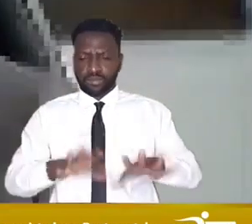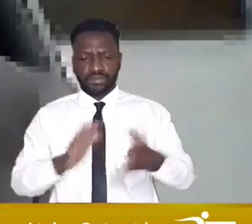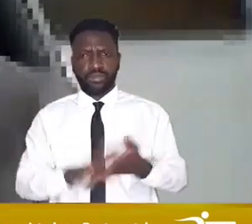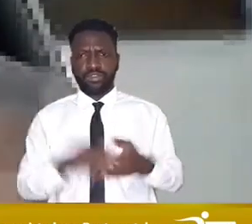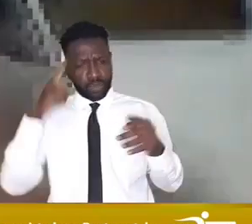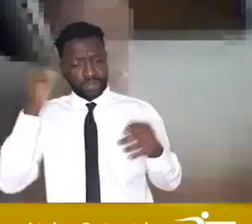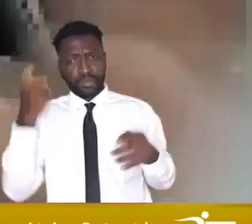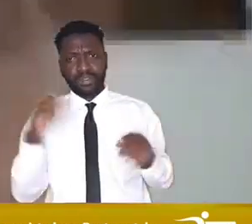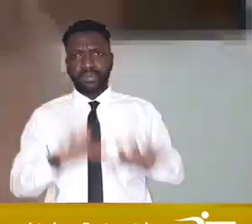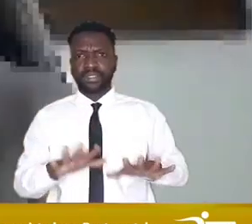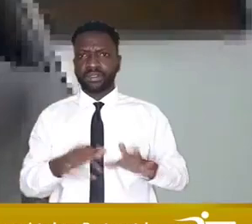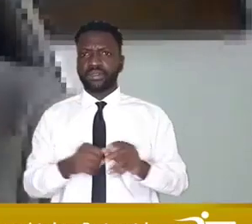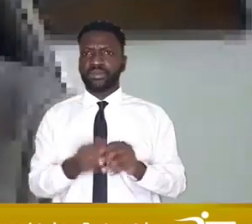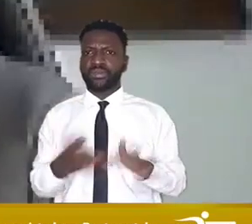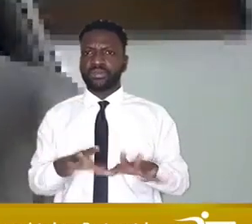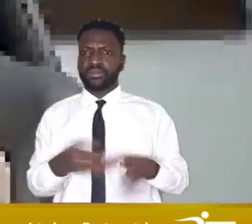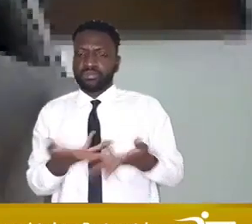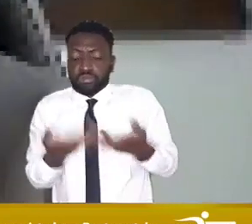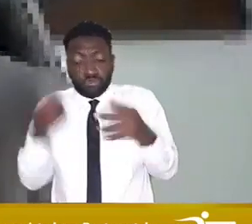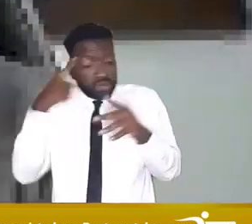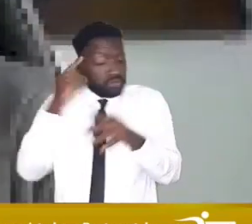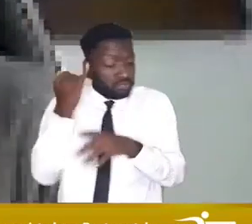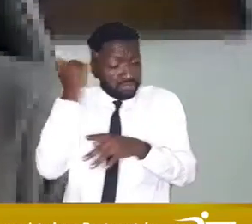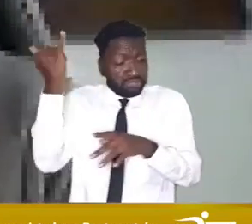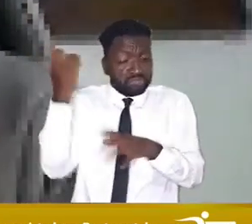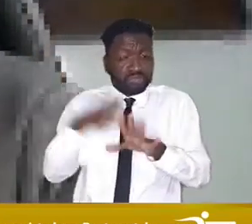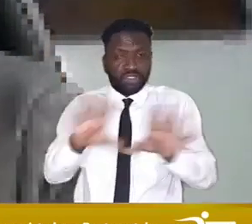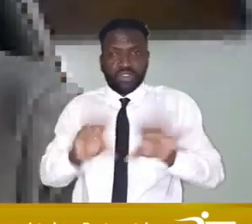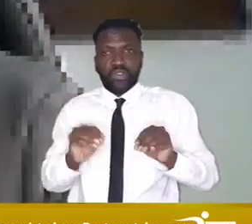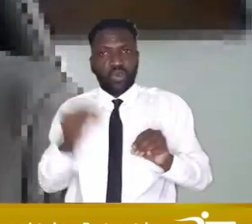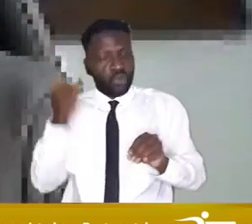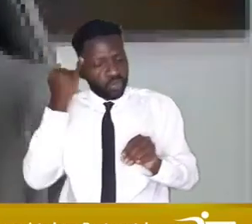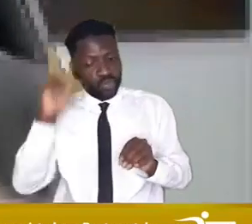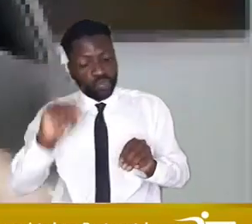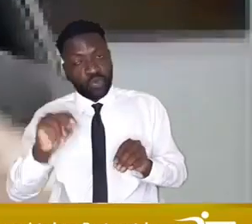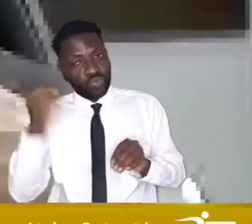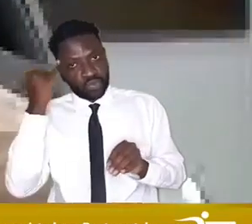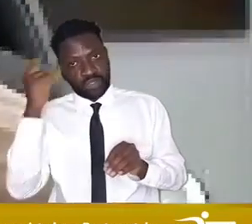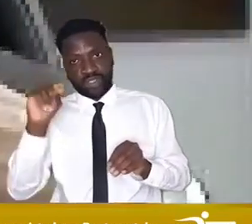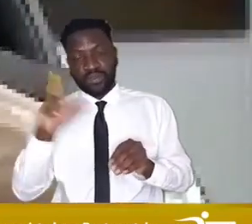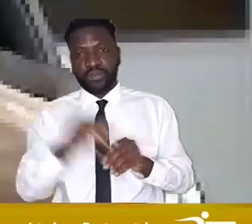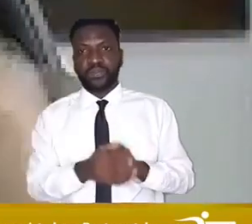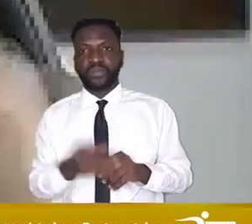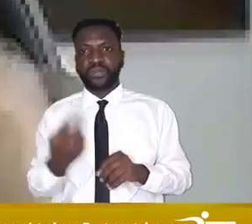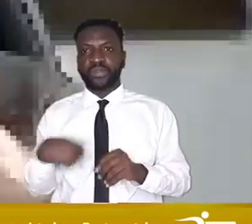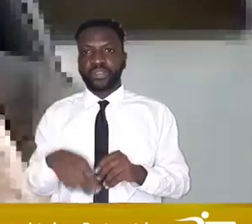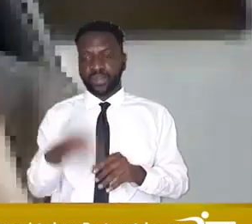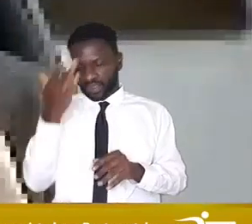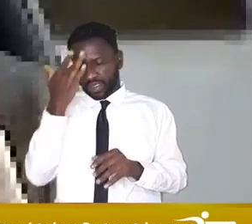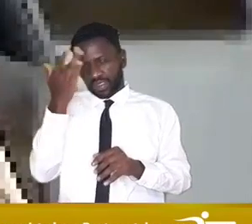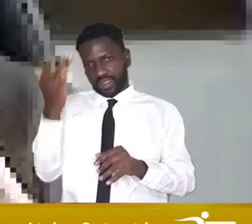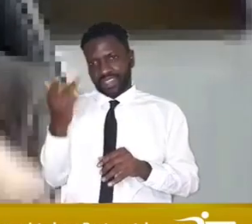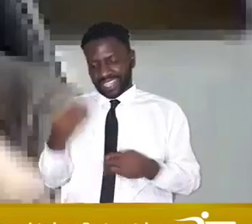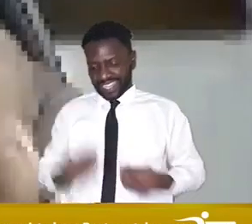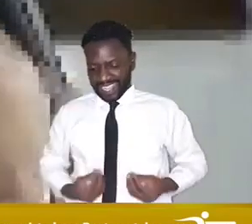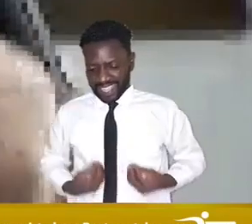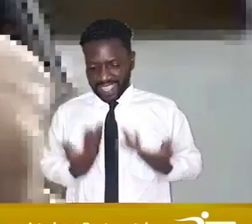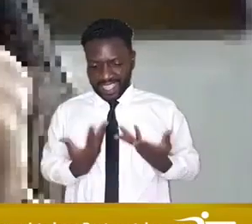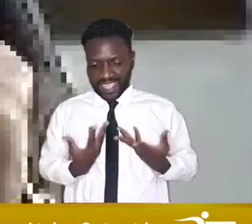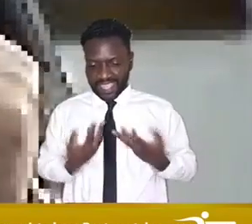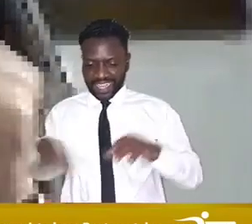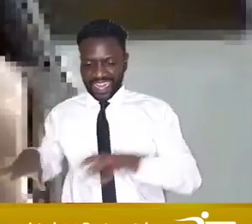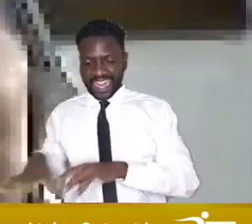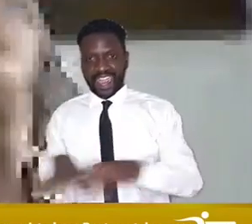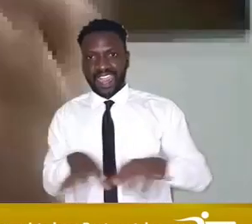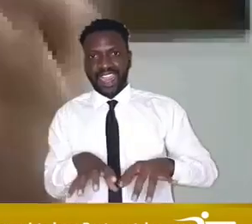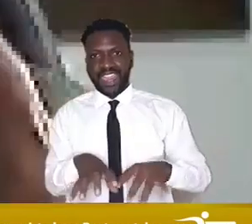no es una idea. No, no es una idea. Porque la vida y las acciones, el